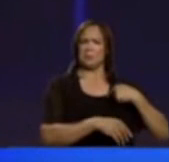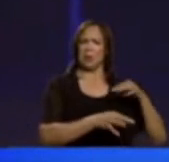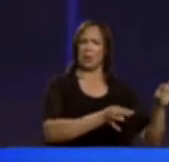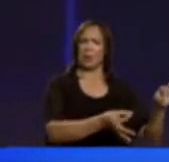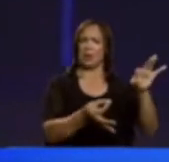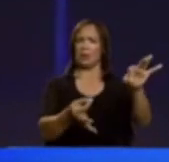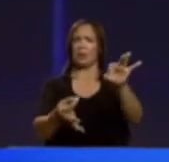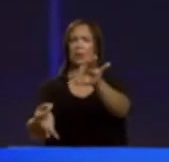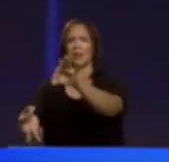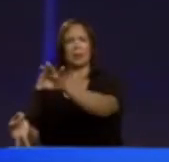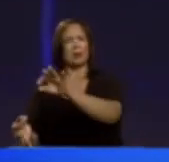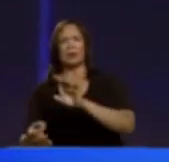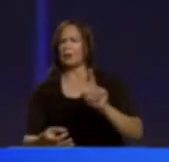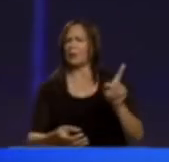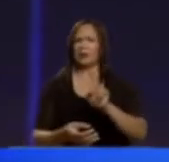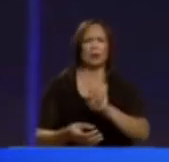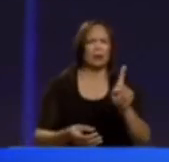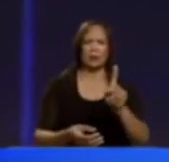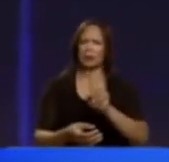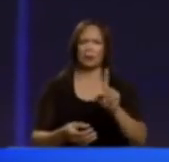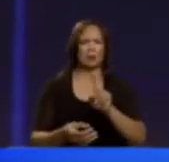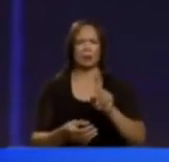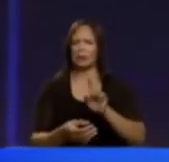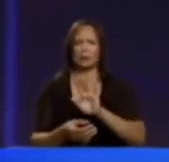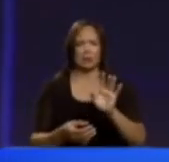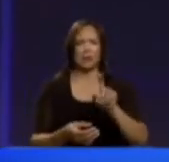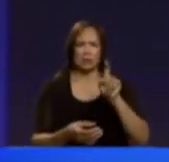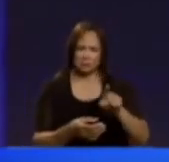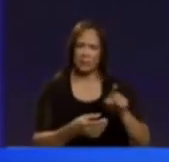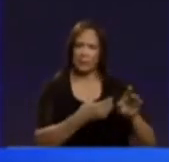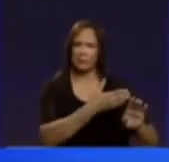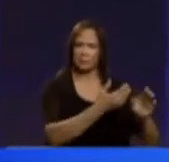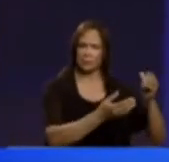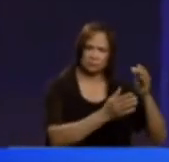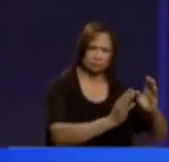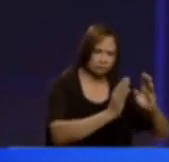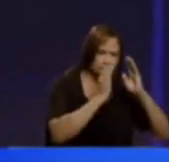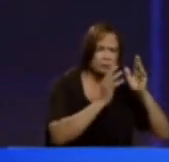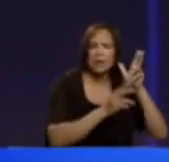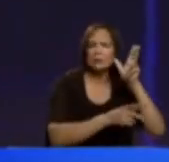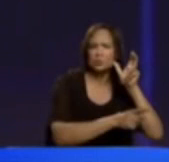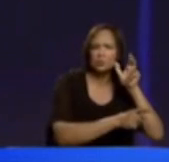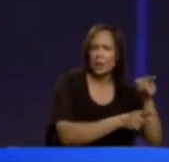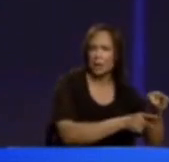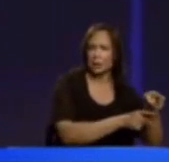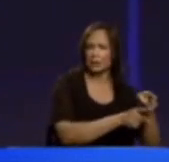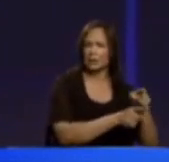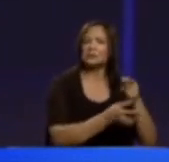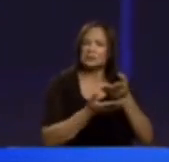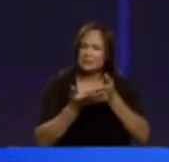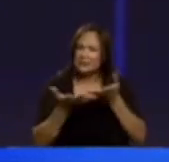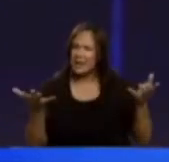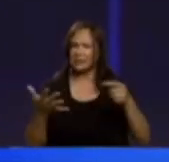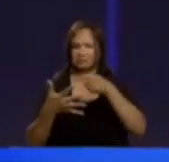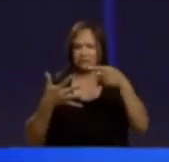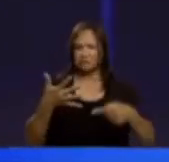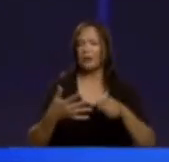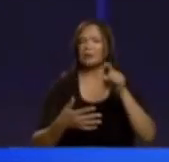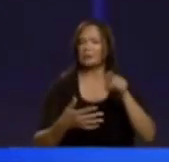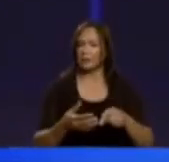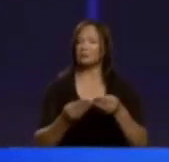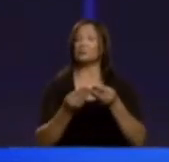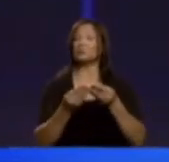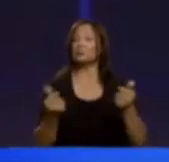tienen que llevar antes su agresor esa comunicación son cosas que que debemos eh